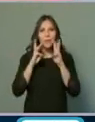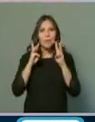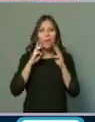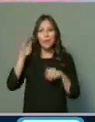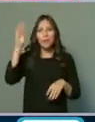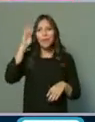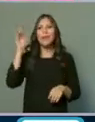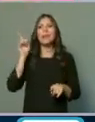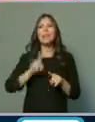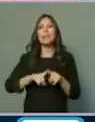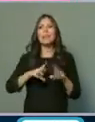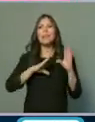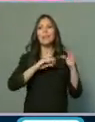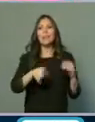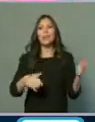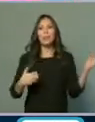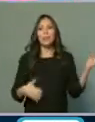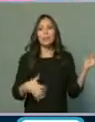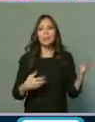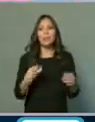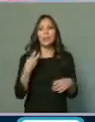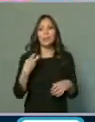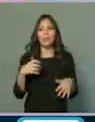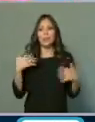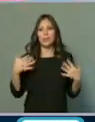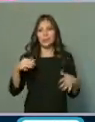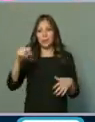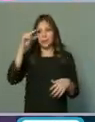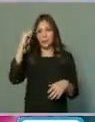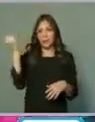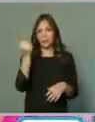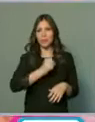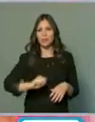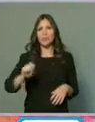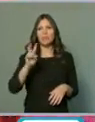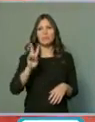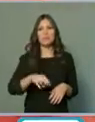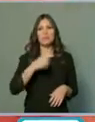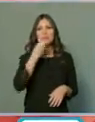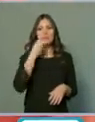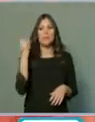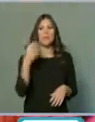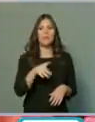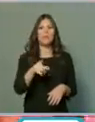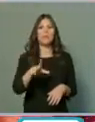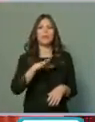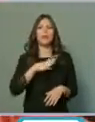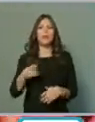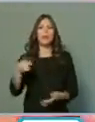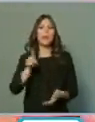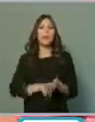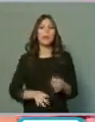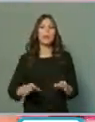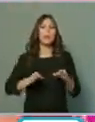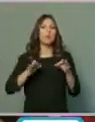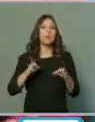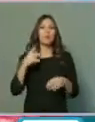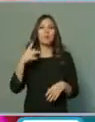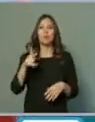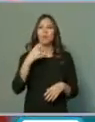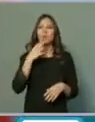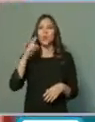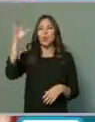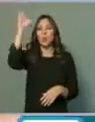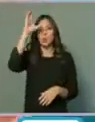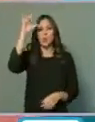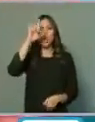a tocar así con ese virtuosismo? Y está padre porque tienen mucho esto de la cultura japonesa, como los